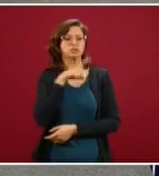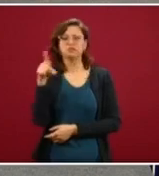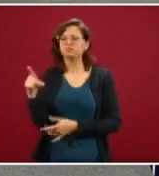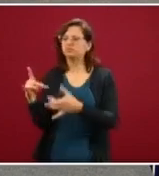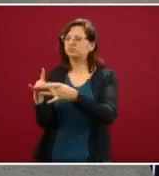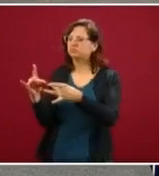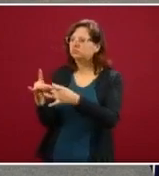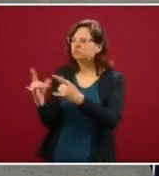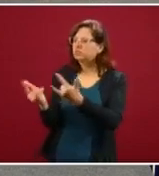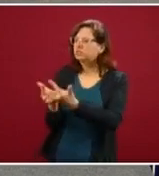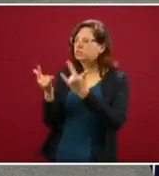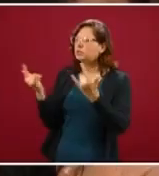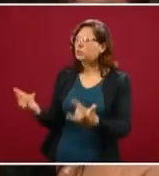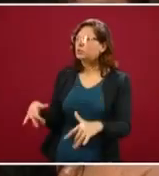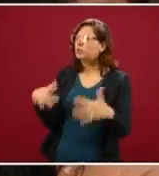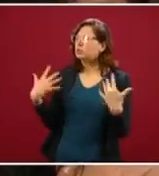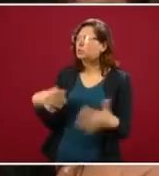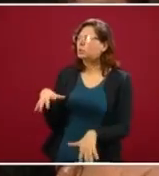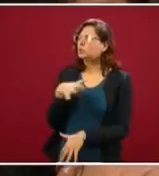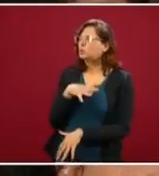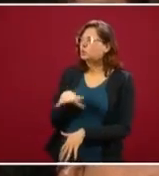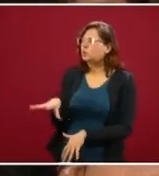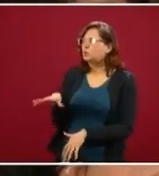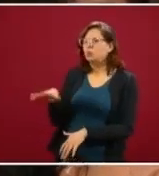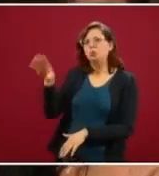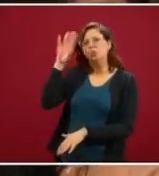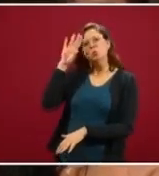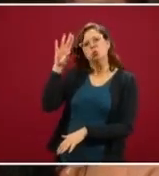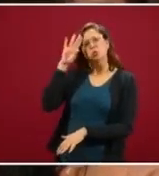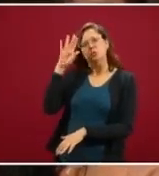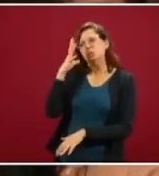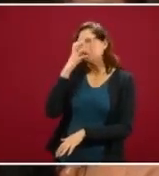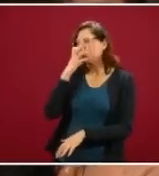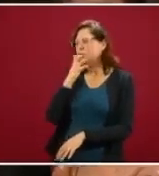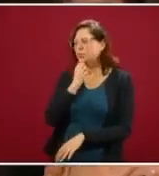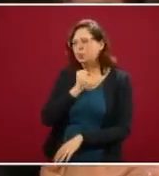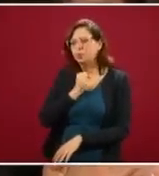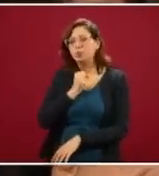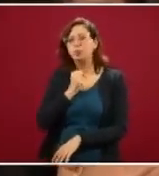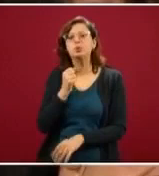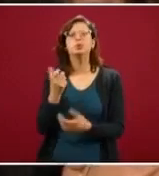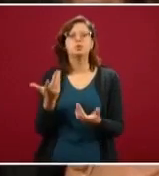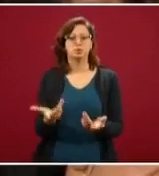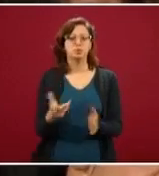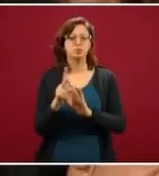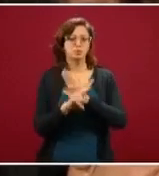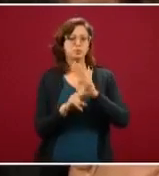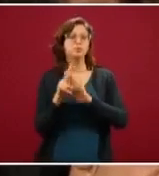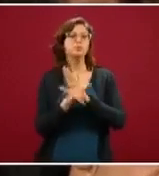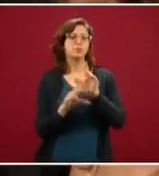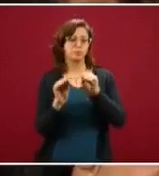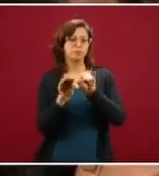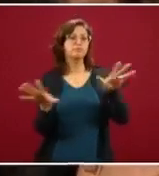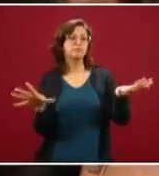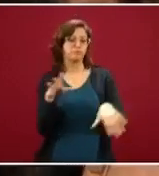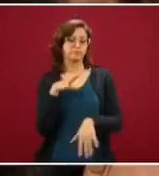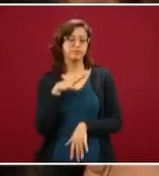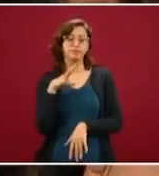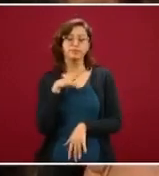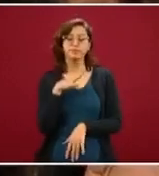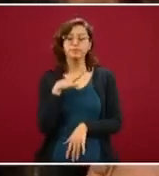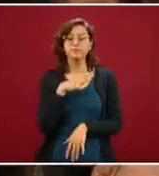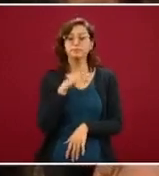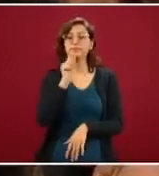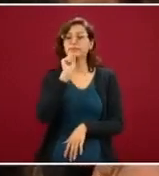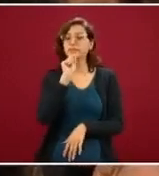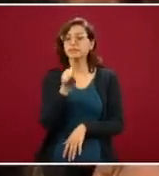cosas increíbles y lamentables, ya se publicó el video en nuestro canal. Fíjese